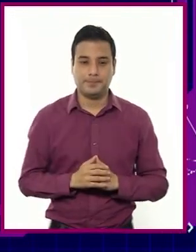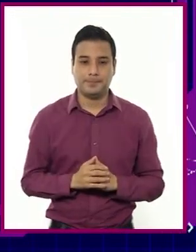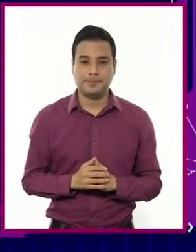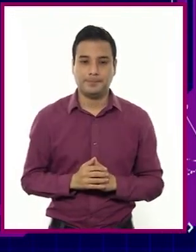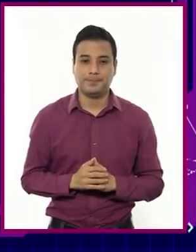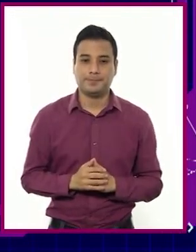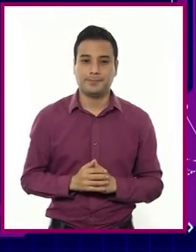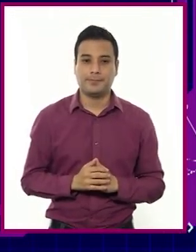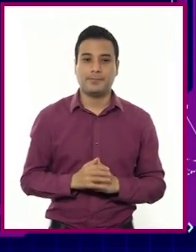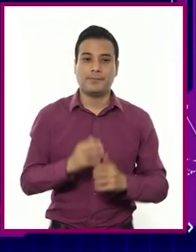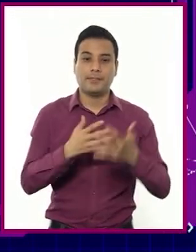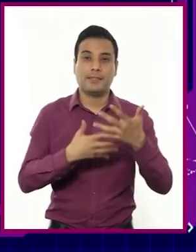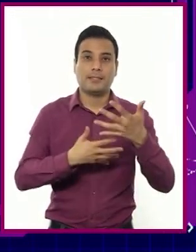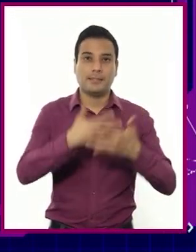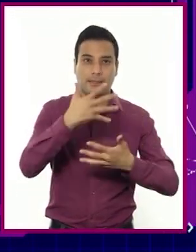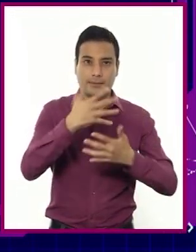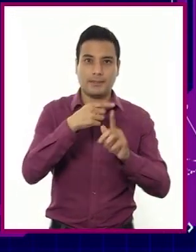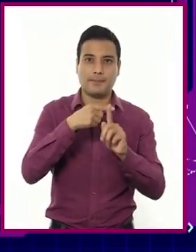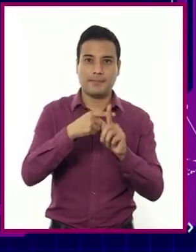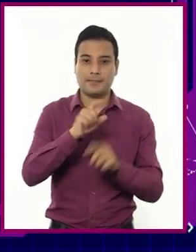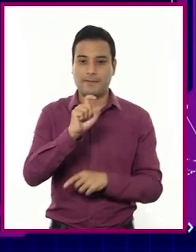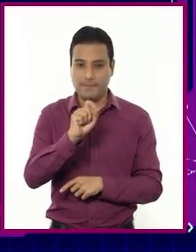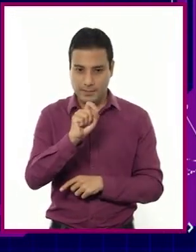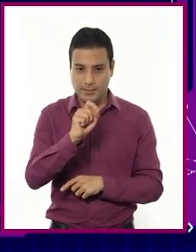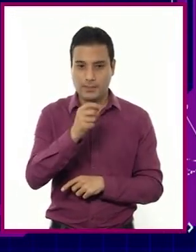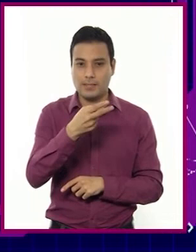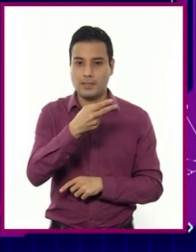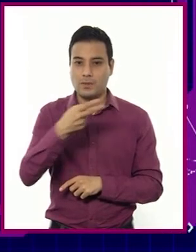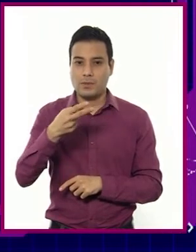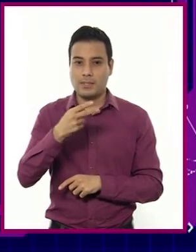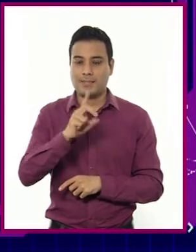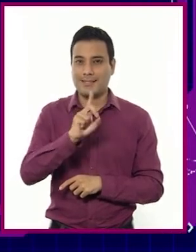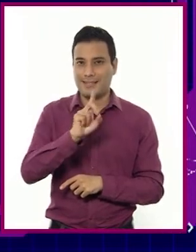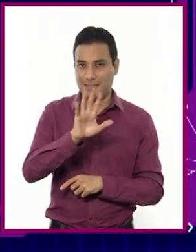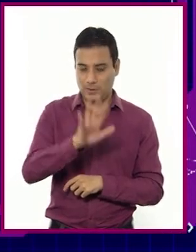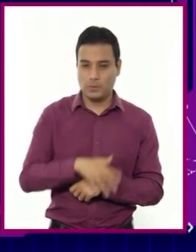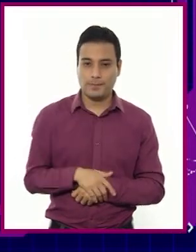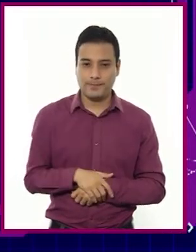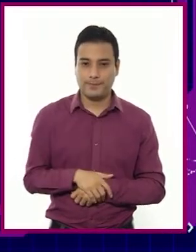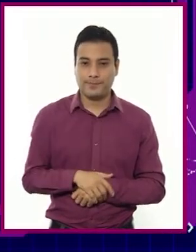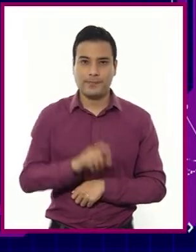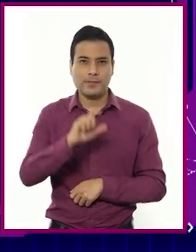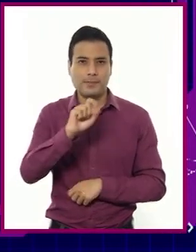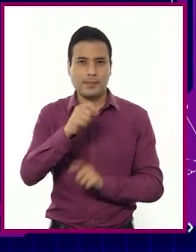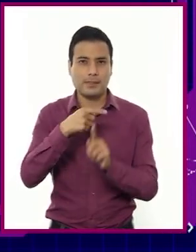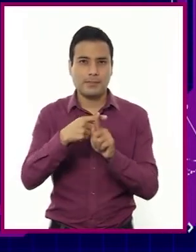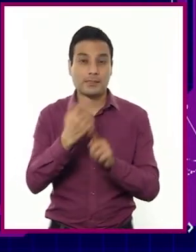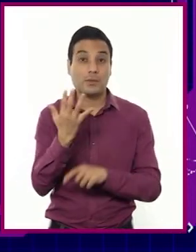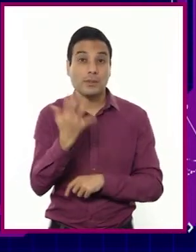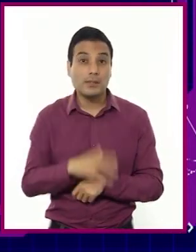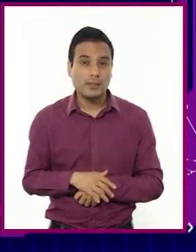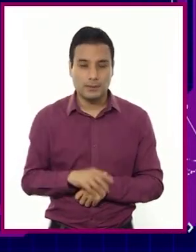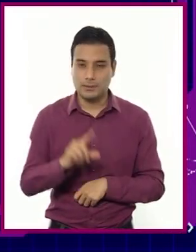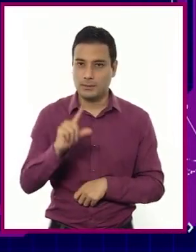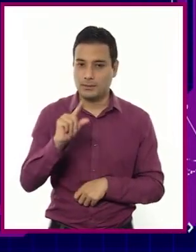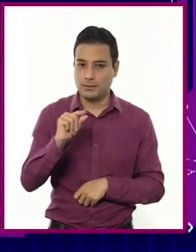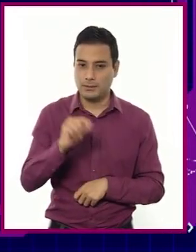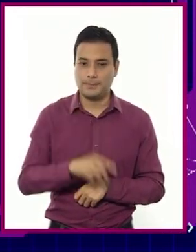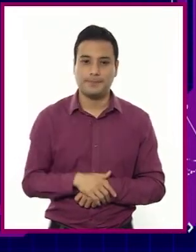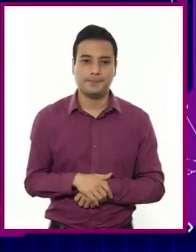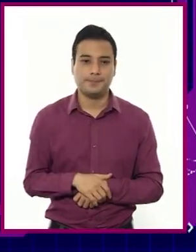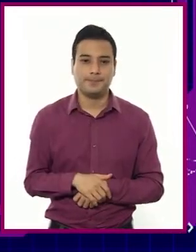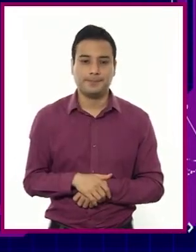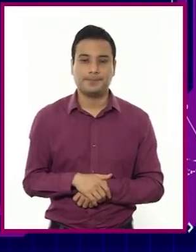obtenemos 15 más 20 igual a 35 y 20 más 50 igual a 70.